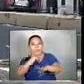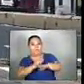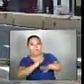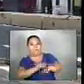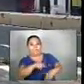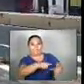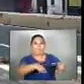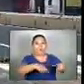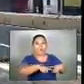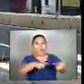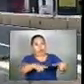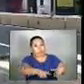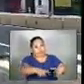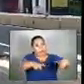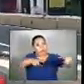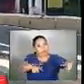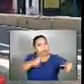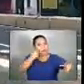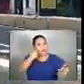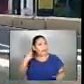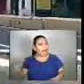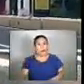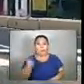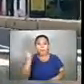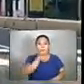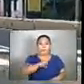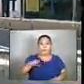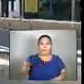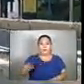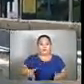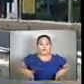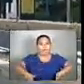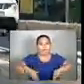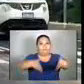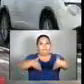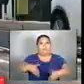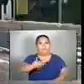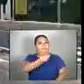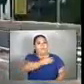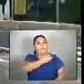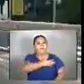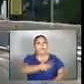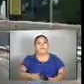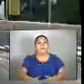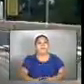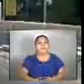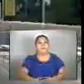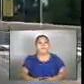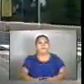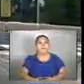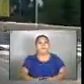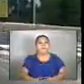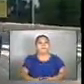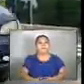o posible cárcava que apareció en menos de una semana sobre el Paseo General Escalón.